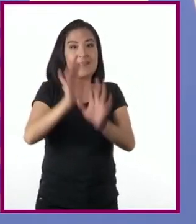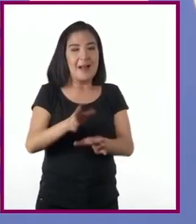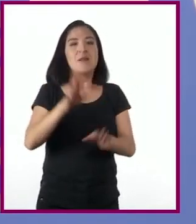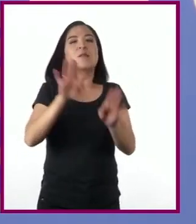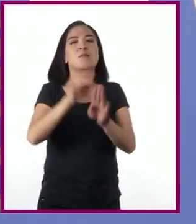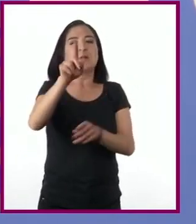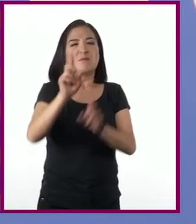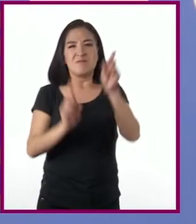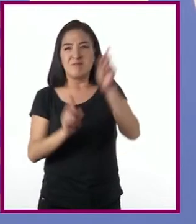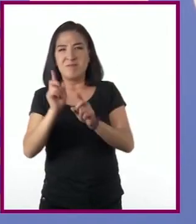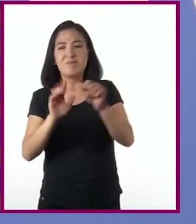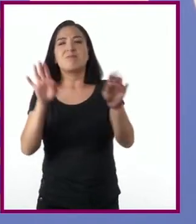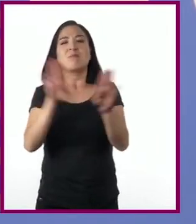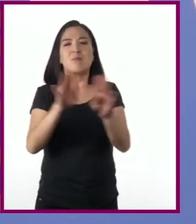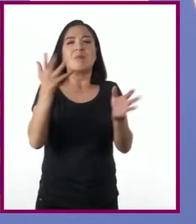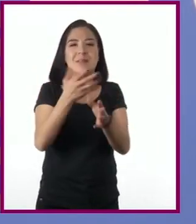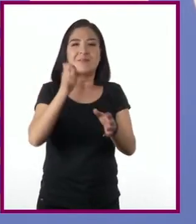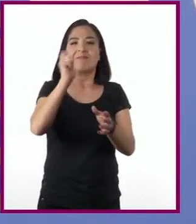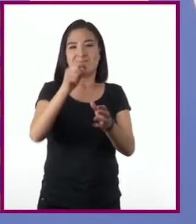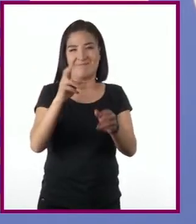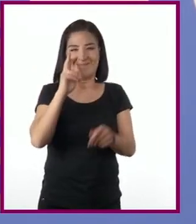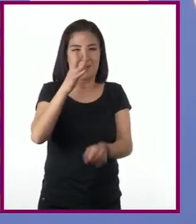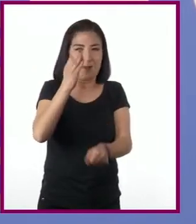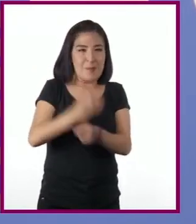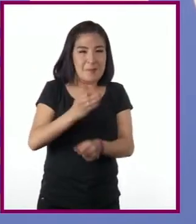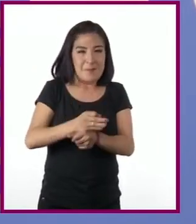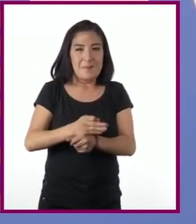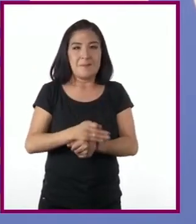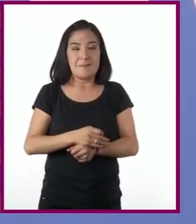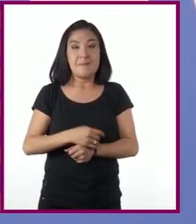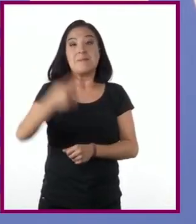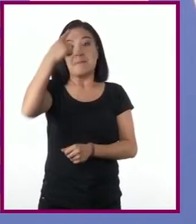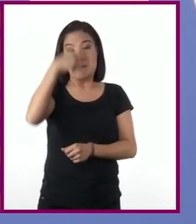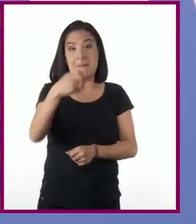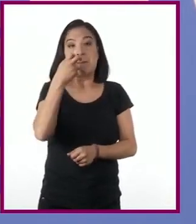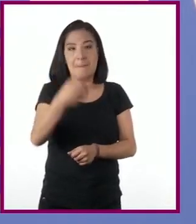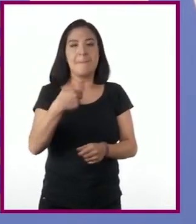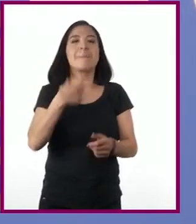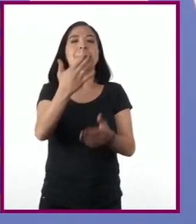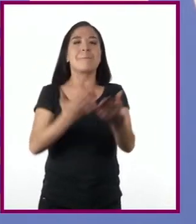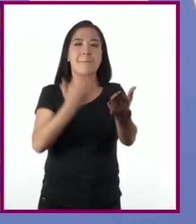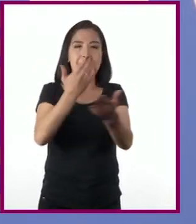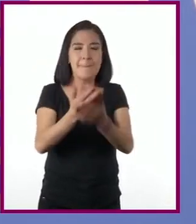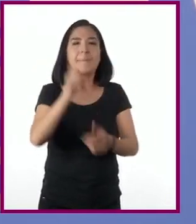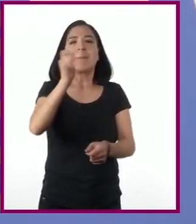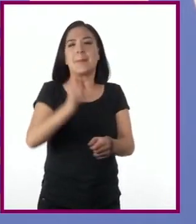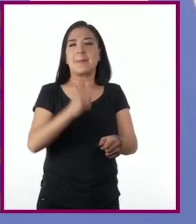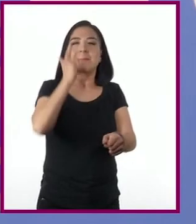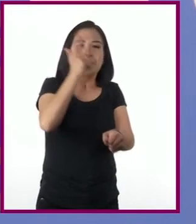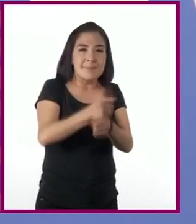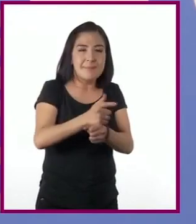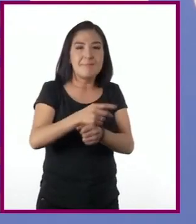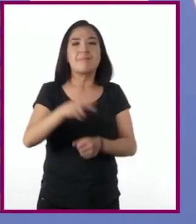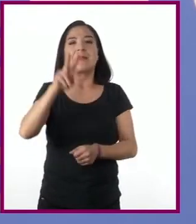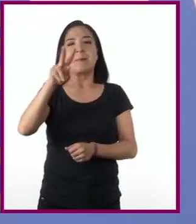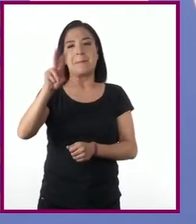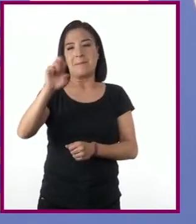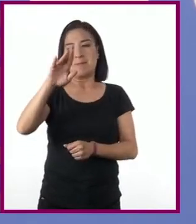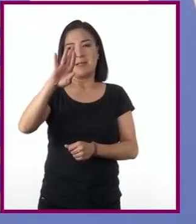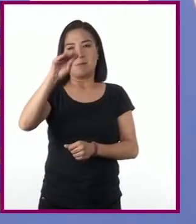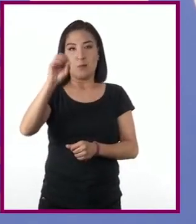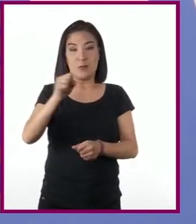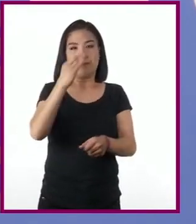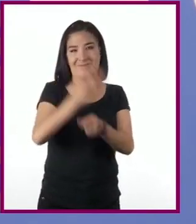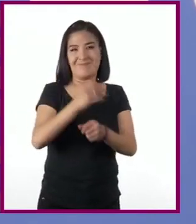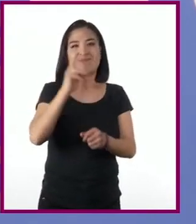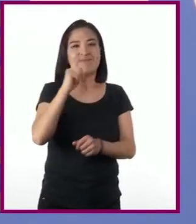tengan con respecto a lo que acabamos de ver, para ello les propongo que identifiquemos los verbos en estos